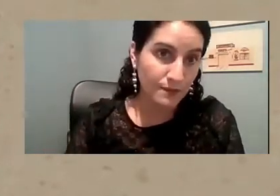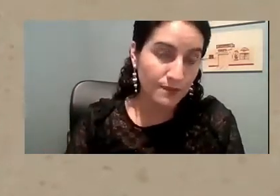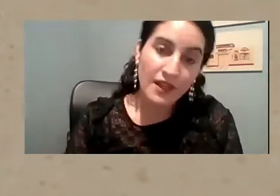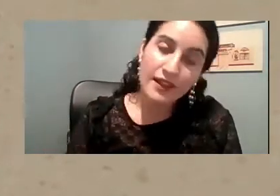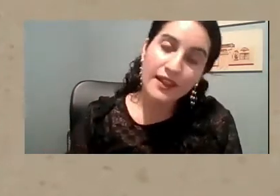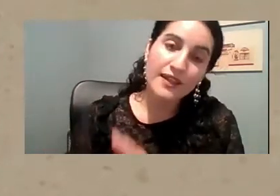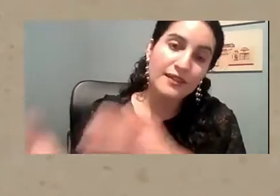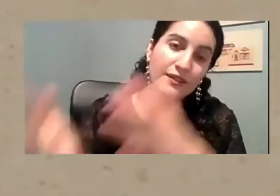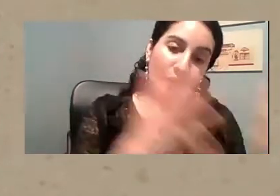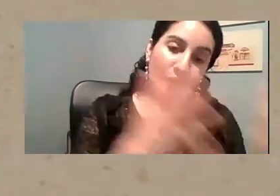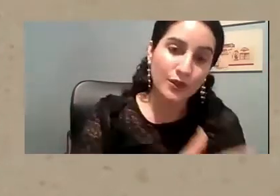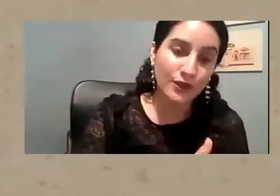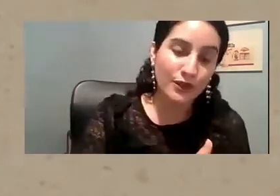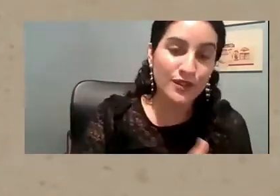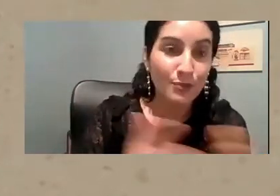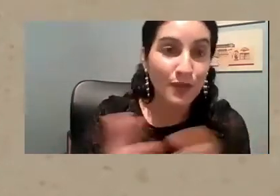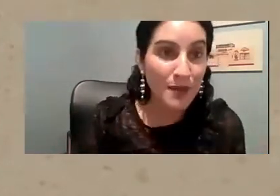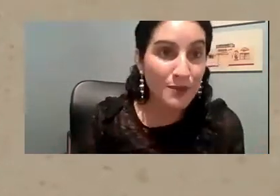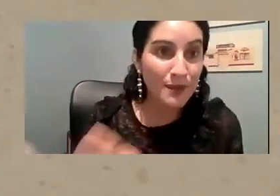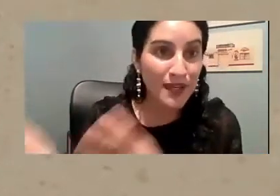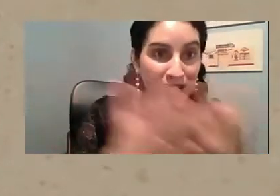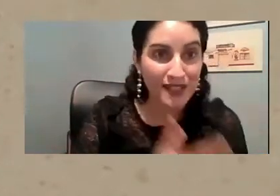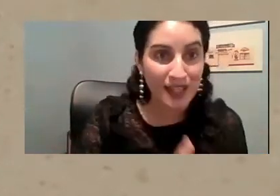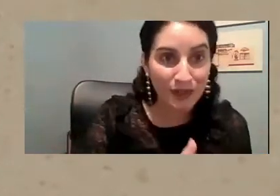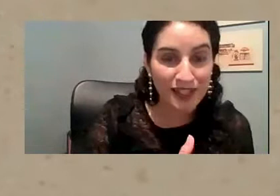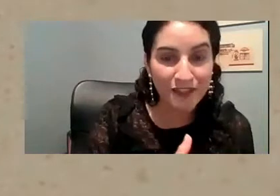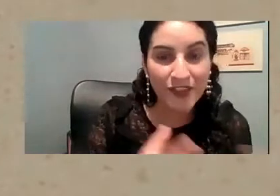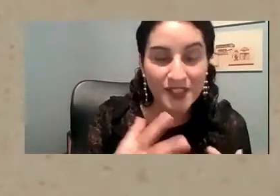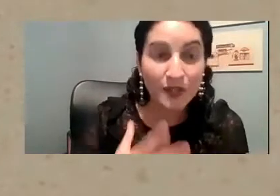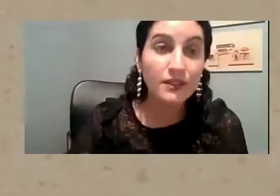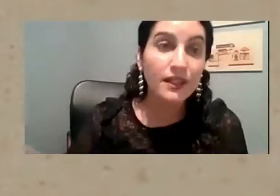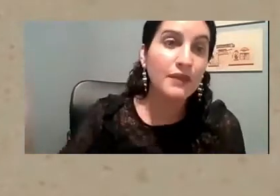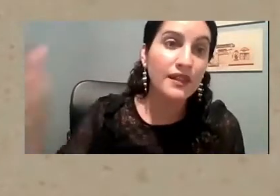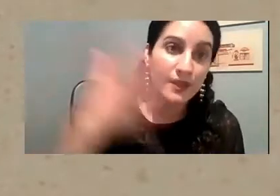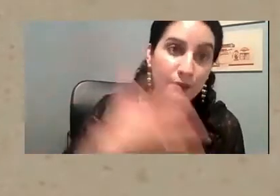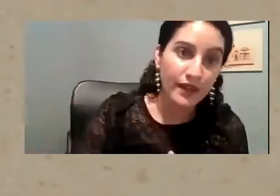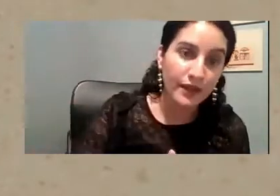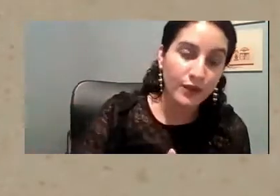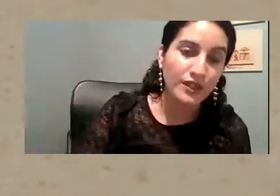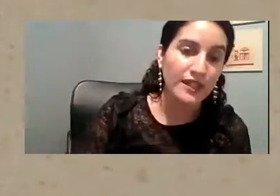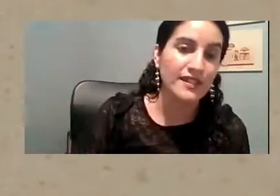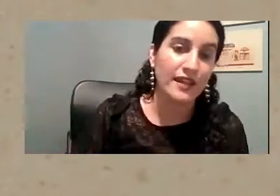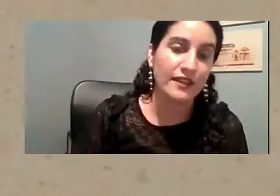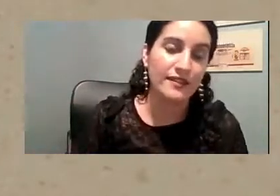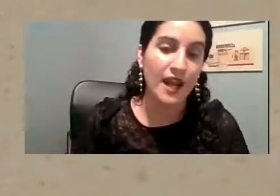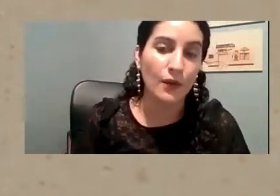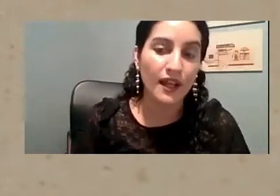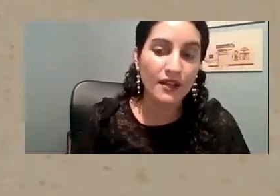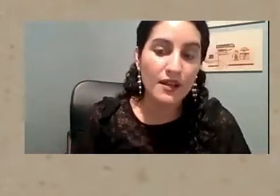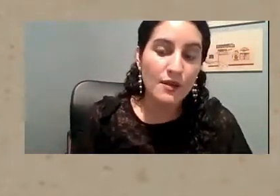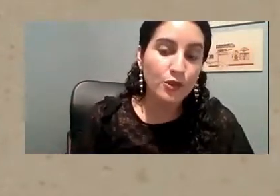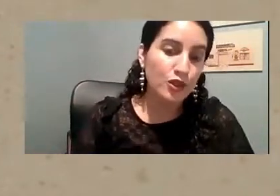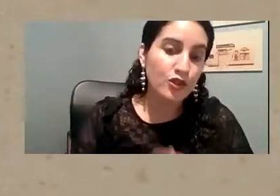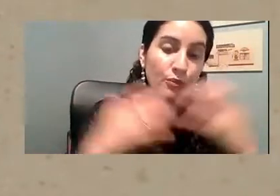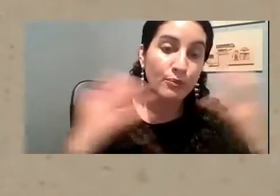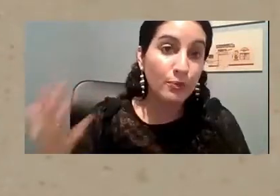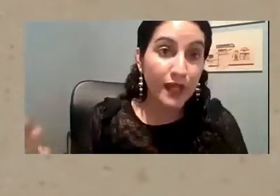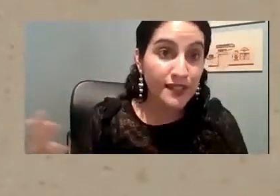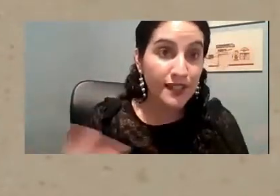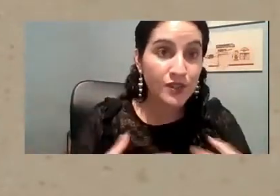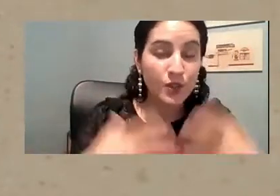virtual. Y cuando se puedan volver a las aulas en físico, también se puede utilizar desde el aula. Muchos